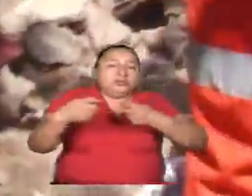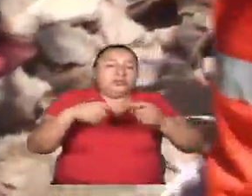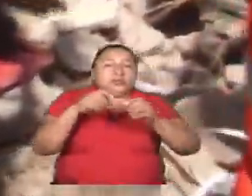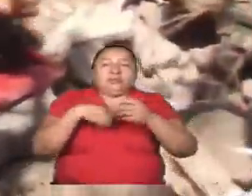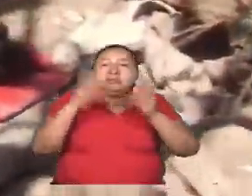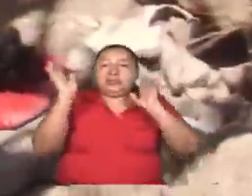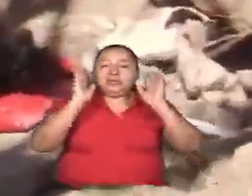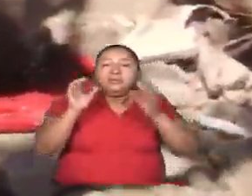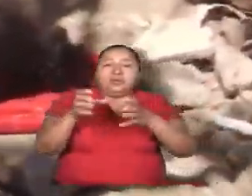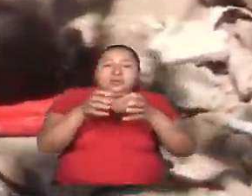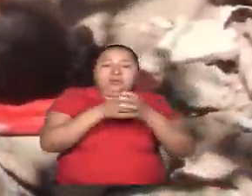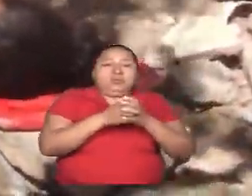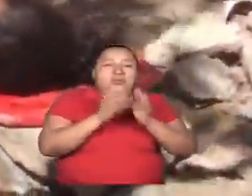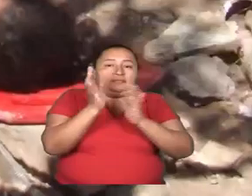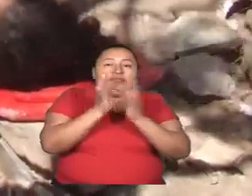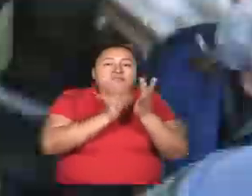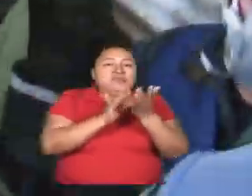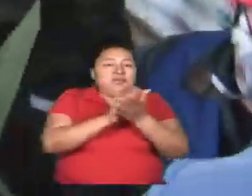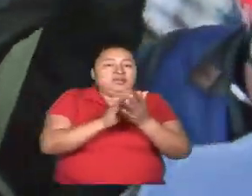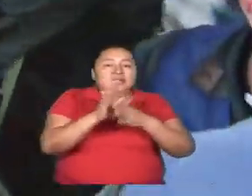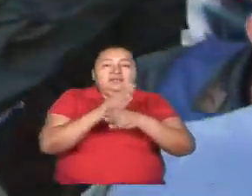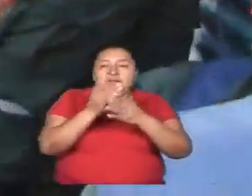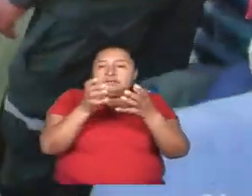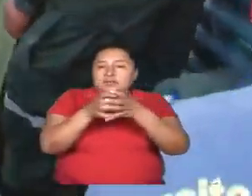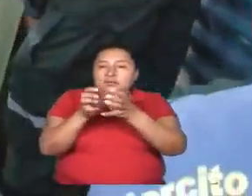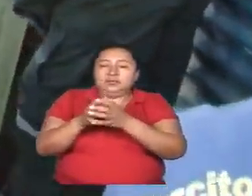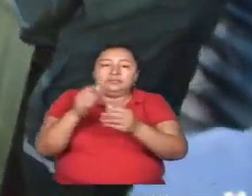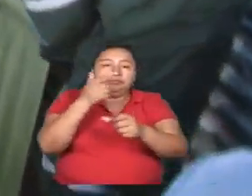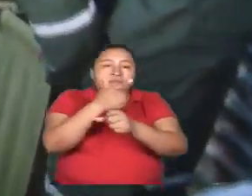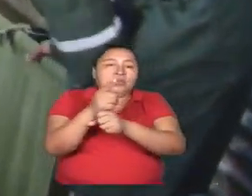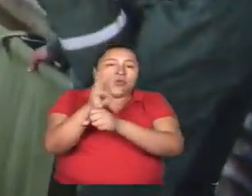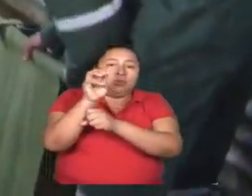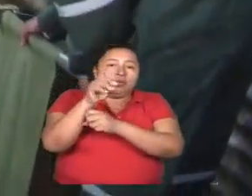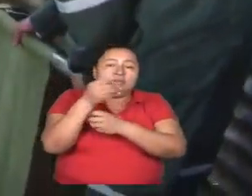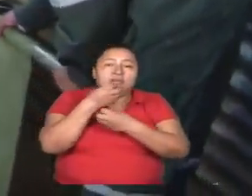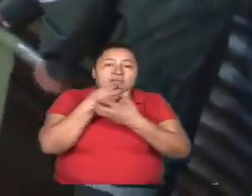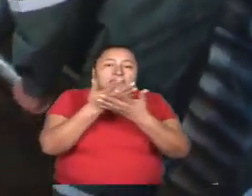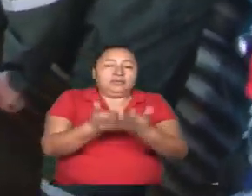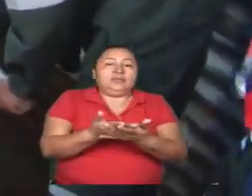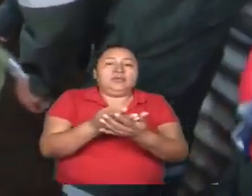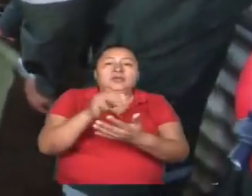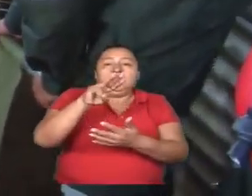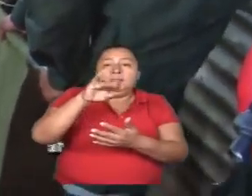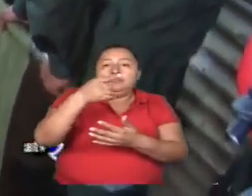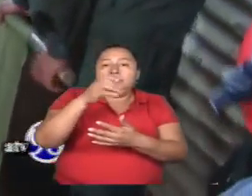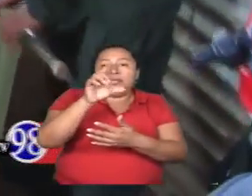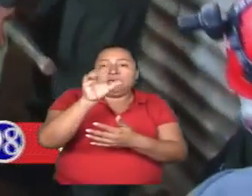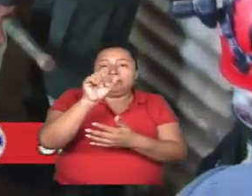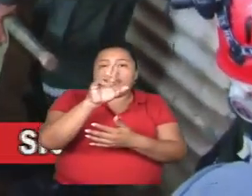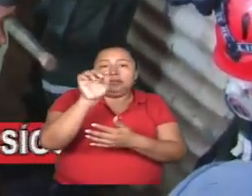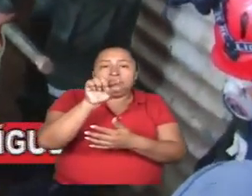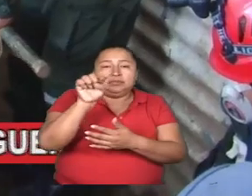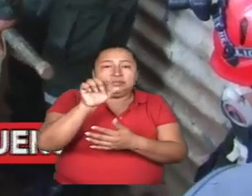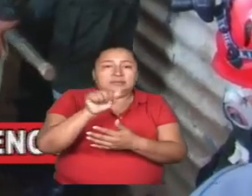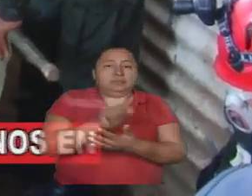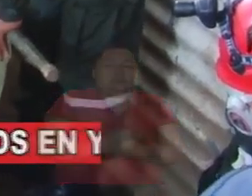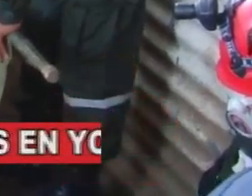comunidad evangélica en sus distintas denominaciones. Con cámara de Wendell Noguera para el canal parlamentario, les informó Miguel Carranza